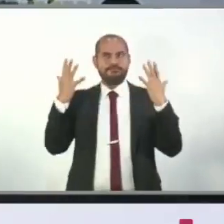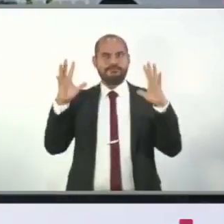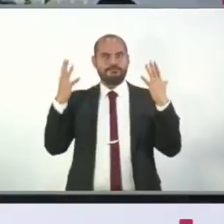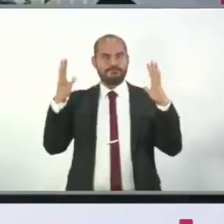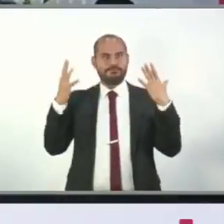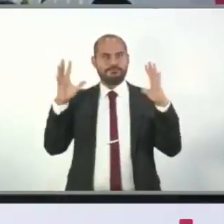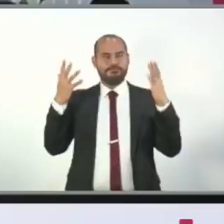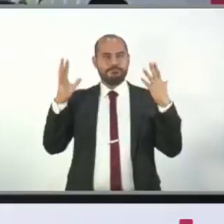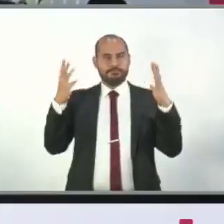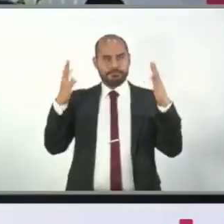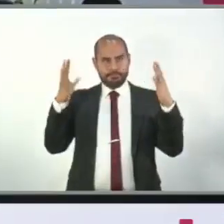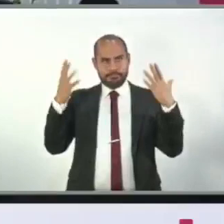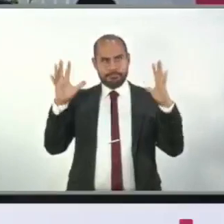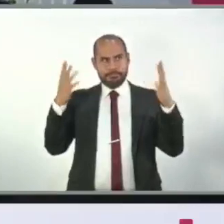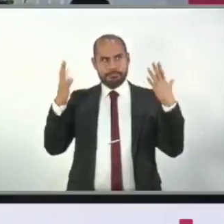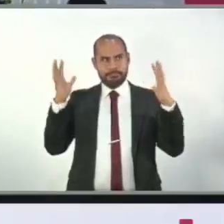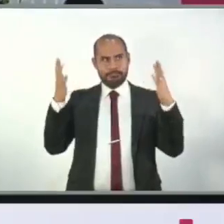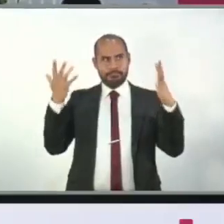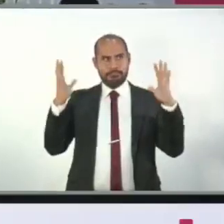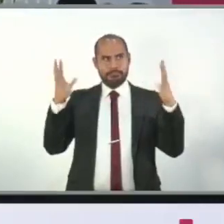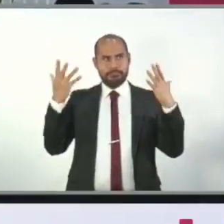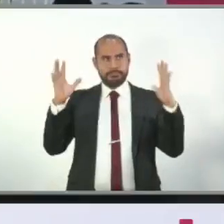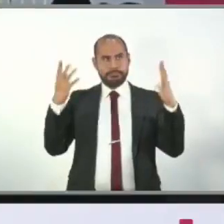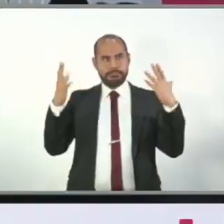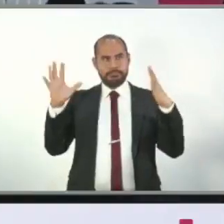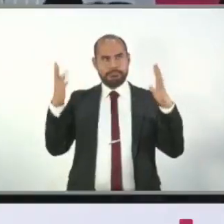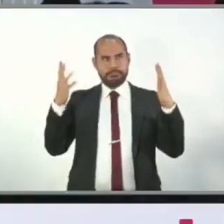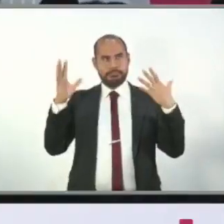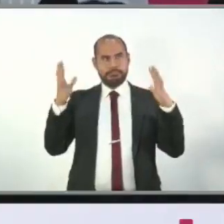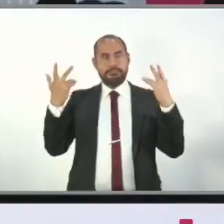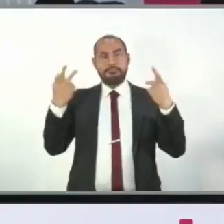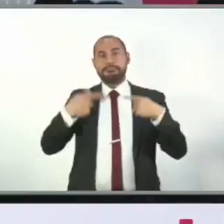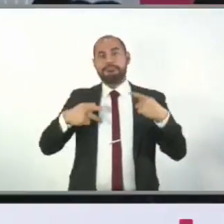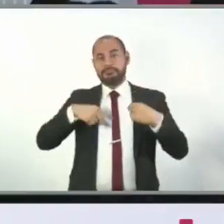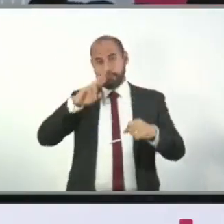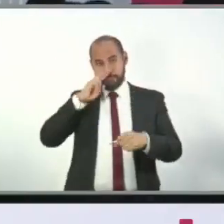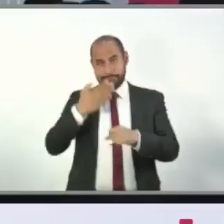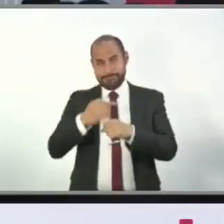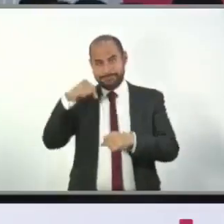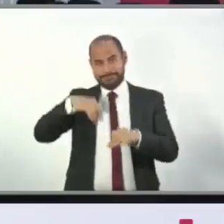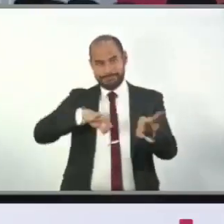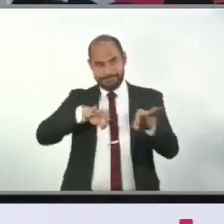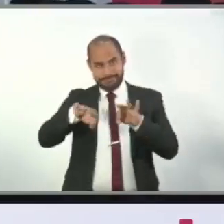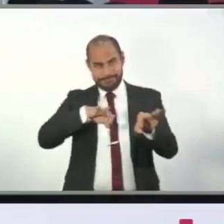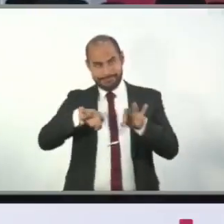nuestro rector y todas las personas encargadas de este trabajo,